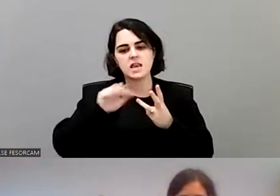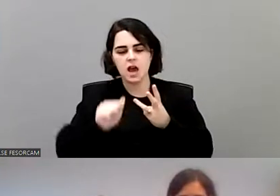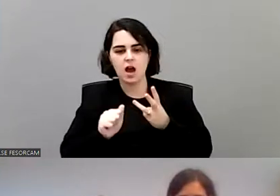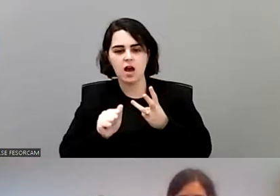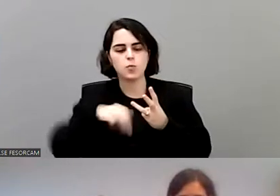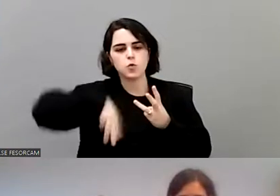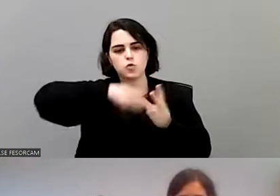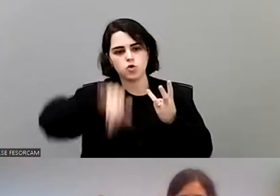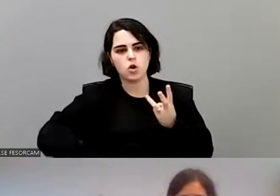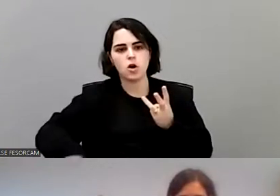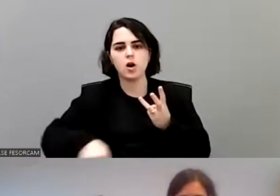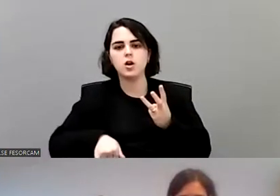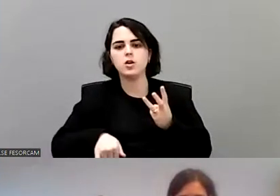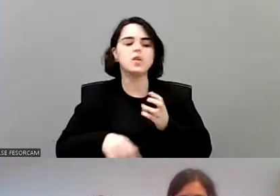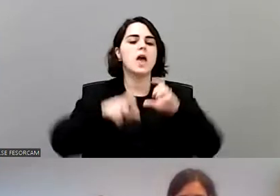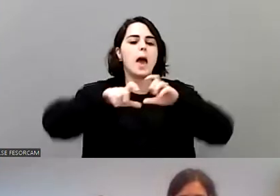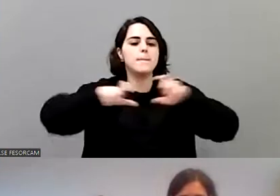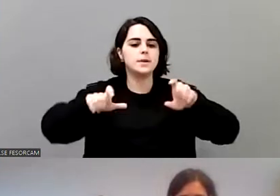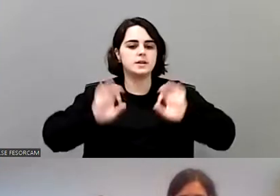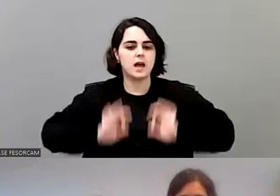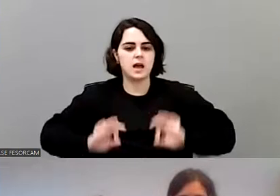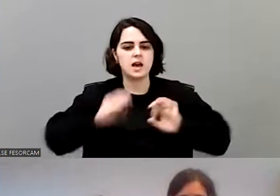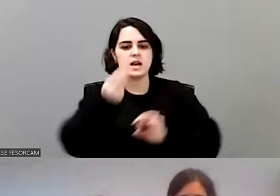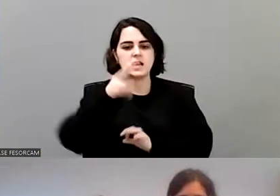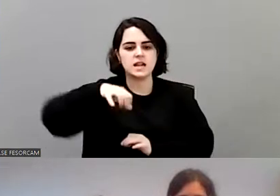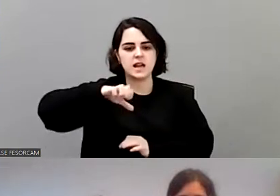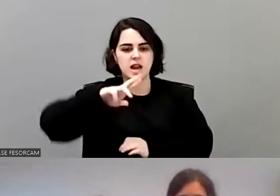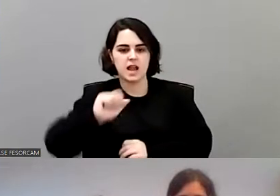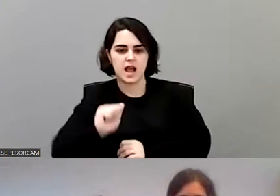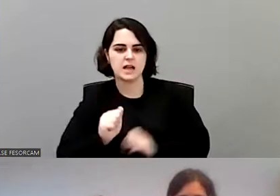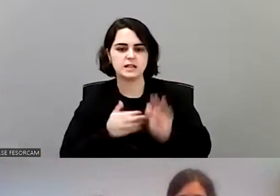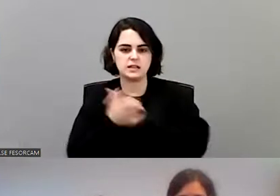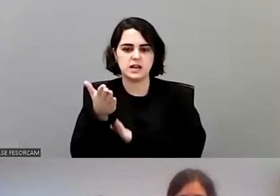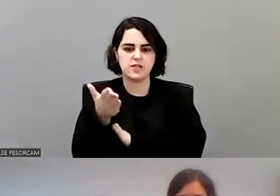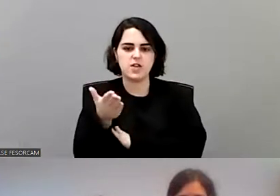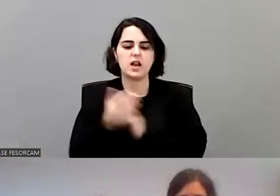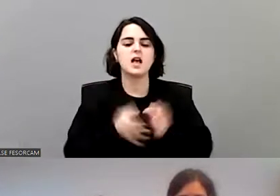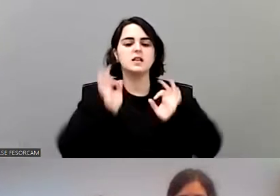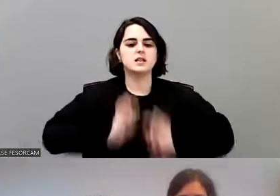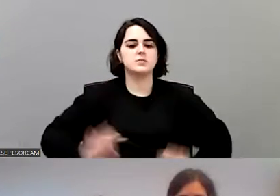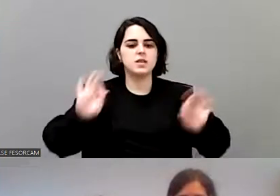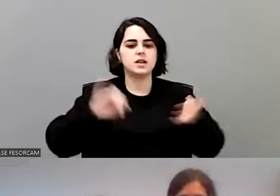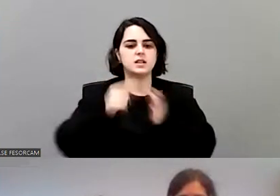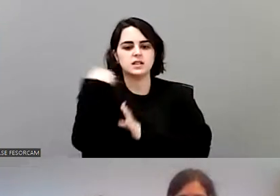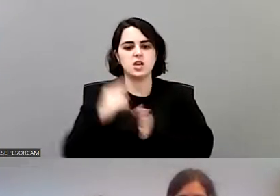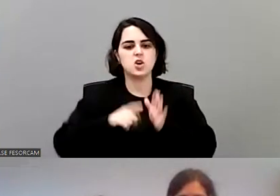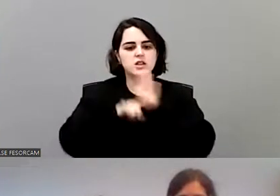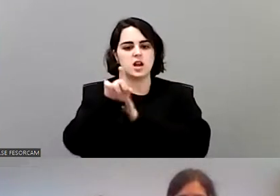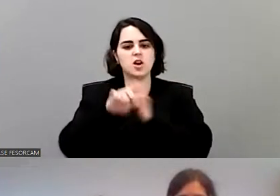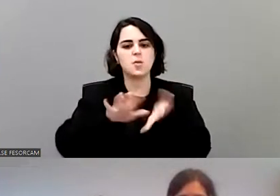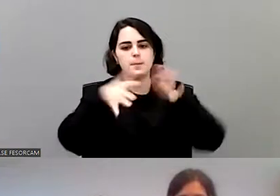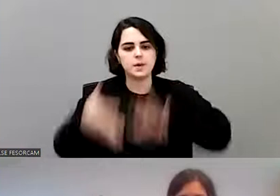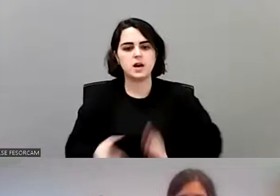viene de la empresa Quinera como profesional especialista en el diseño, desarrollo e implementación de soluciones tecnológicas, todas